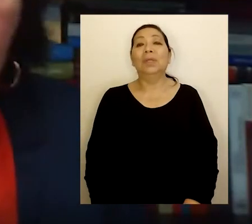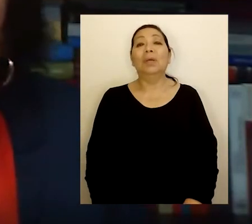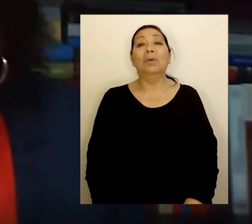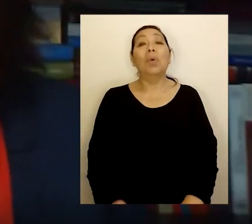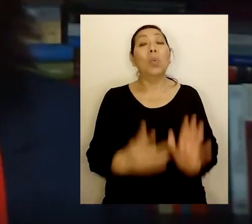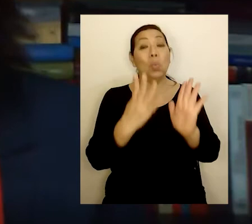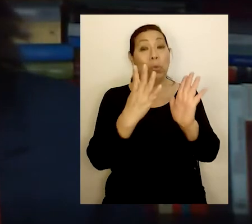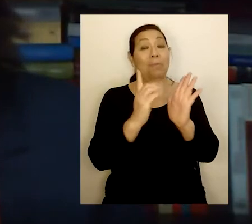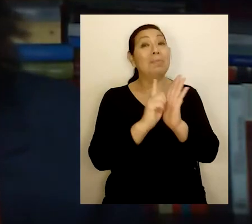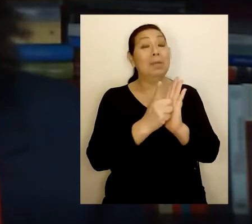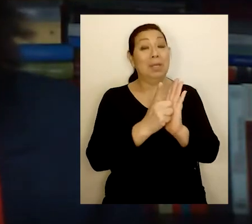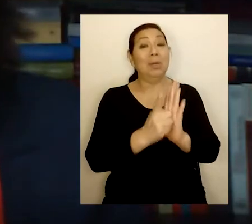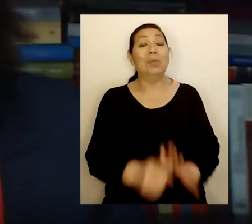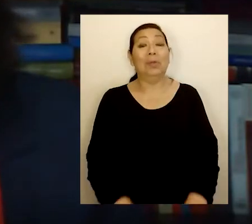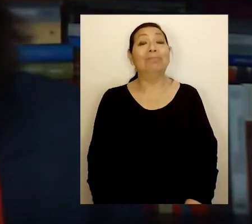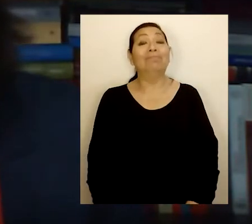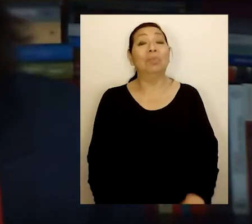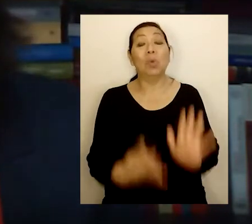tomado